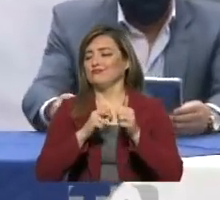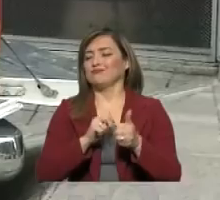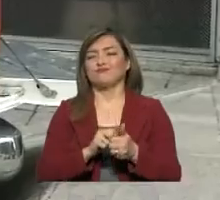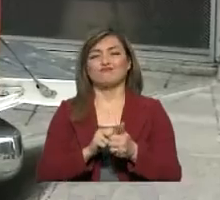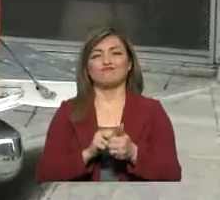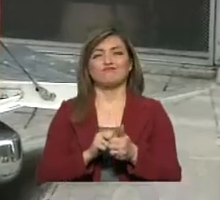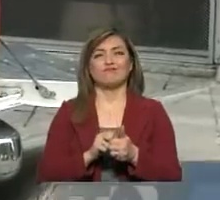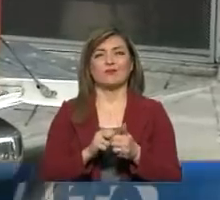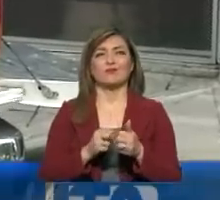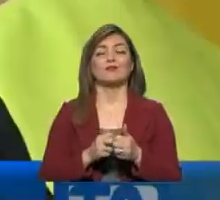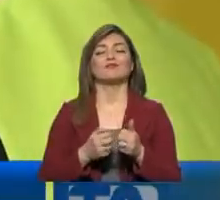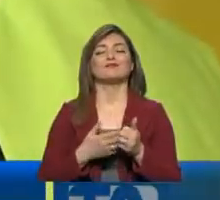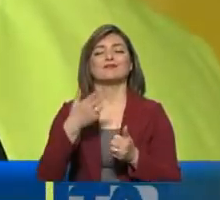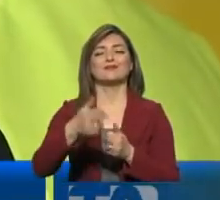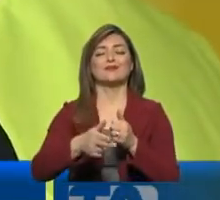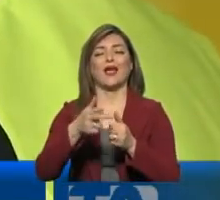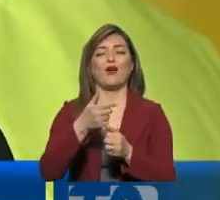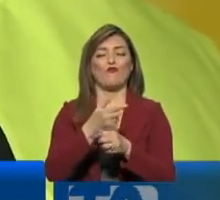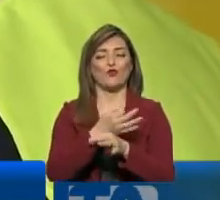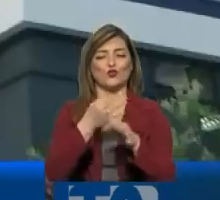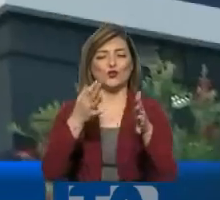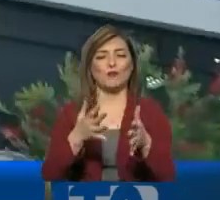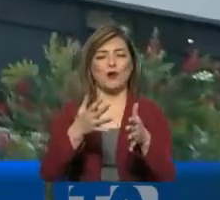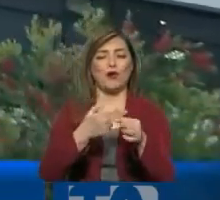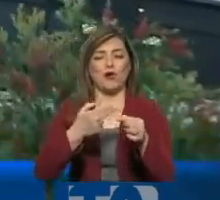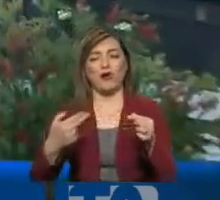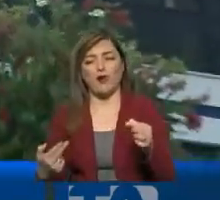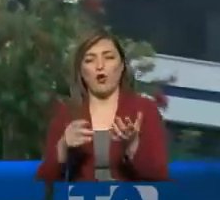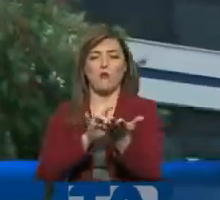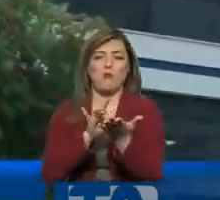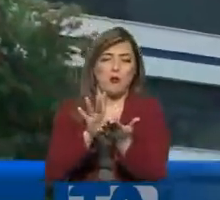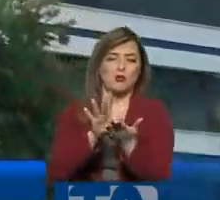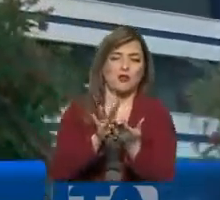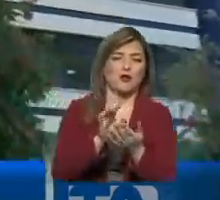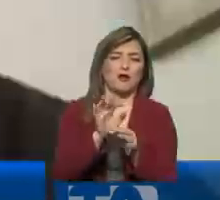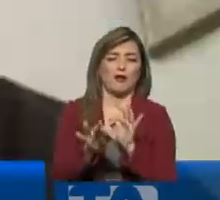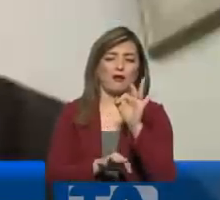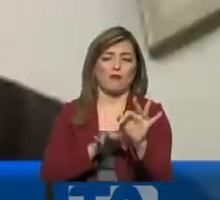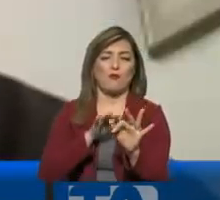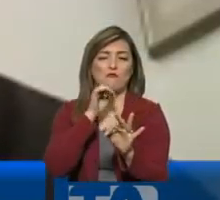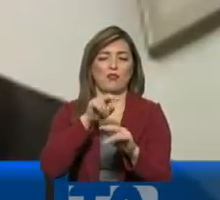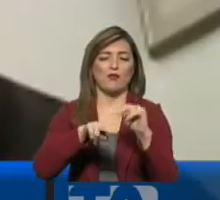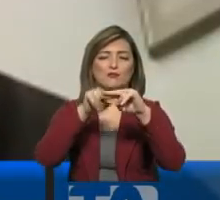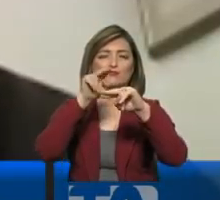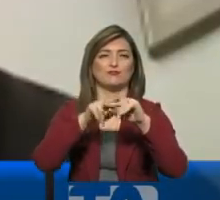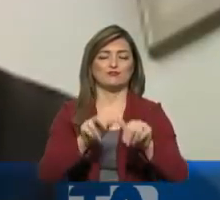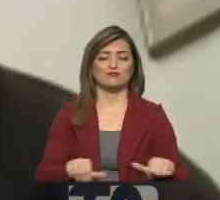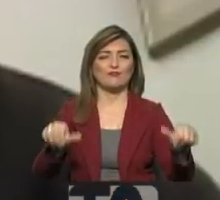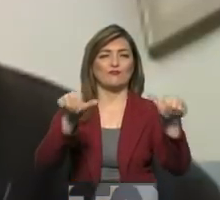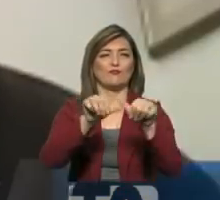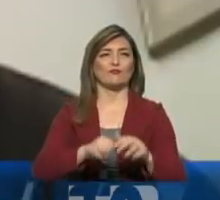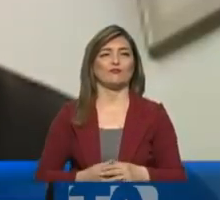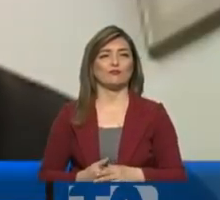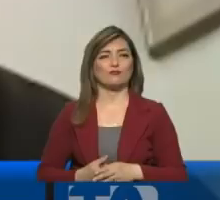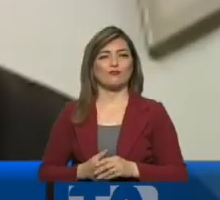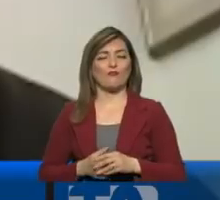que atraviesa el Cabildo ante la rotación de funcionarios y la falta de obra pública. Las áreas donde